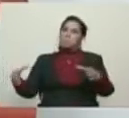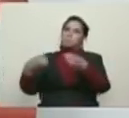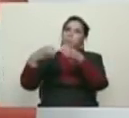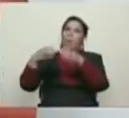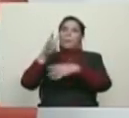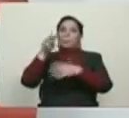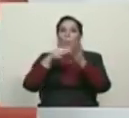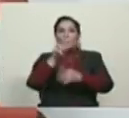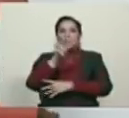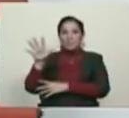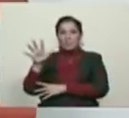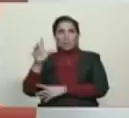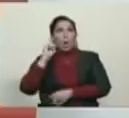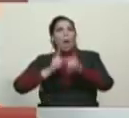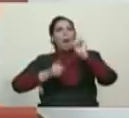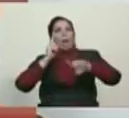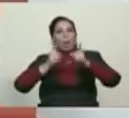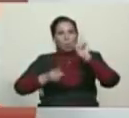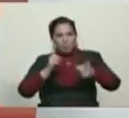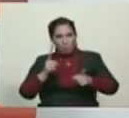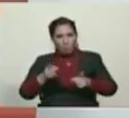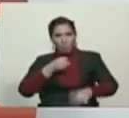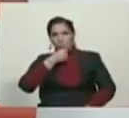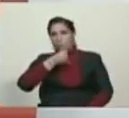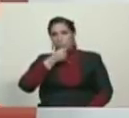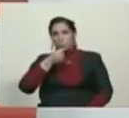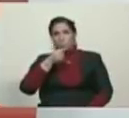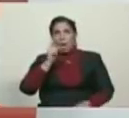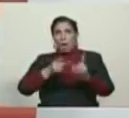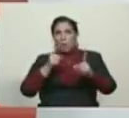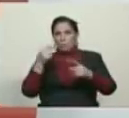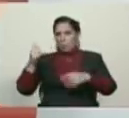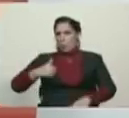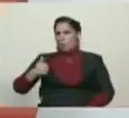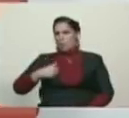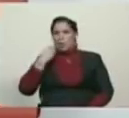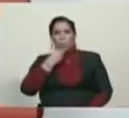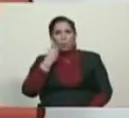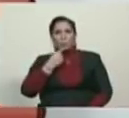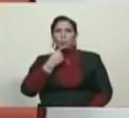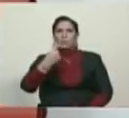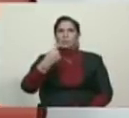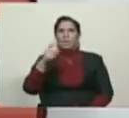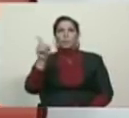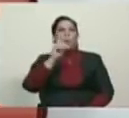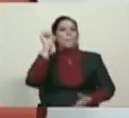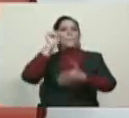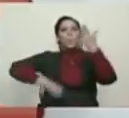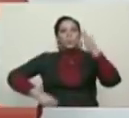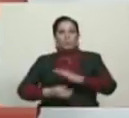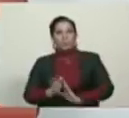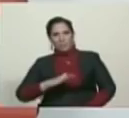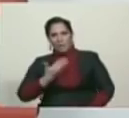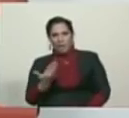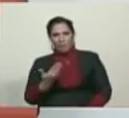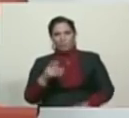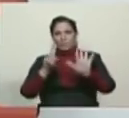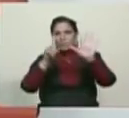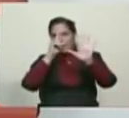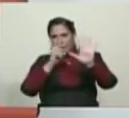de prensa la está dando, qué sé yo, Pedro Infante aquí, o cualquiera de la juventud, diciéndole no pudieron en estos